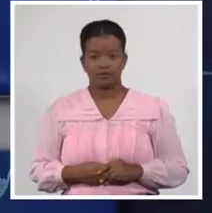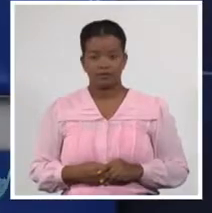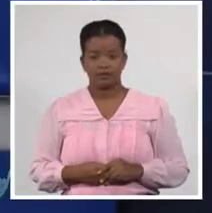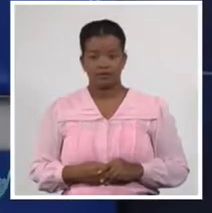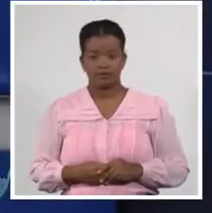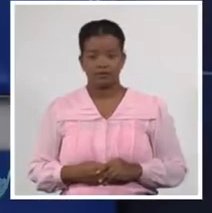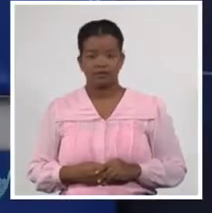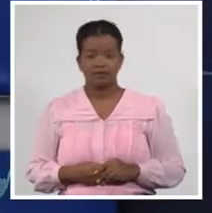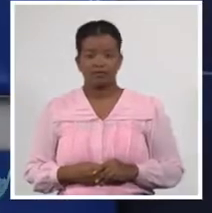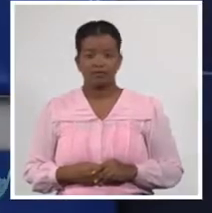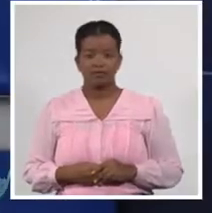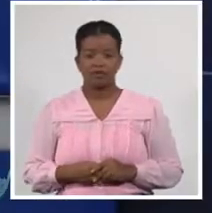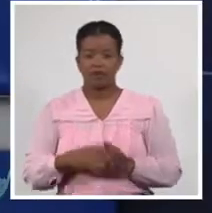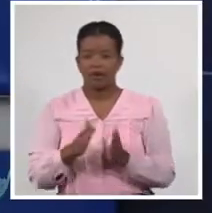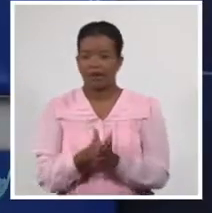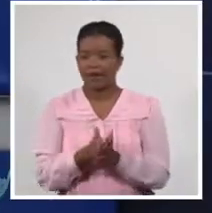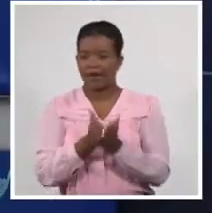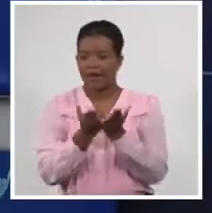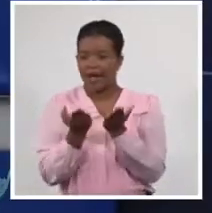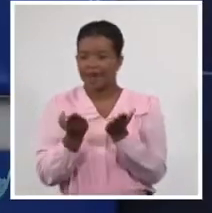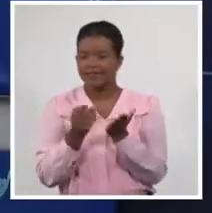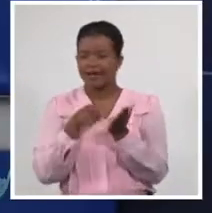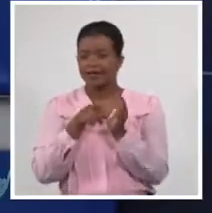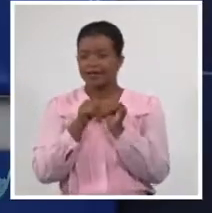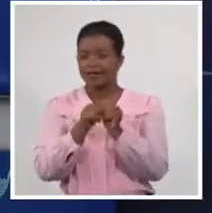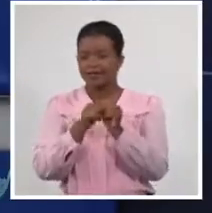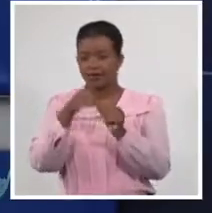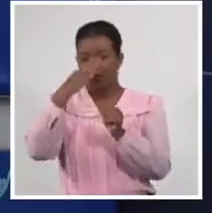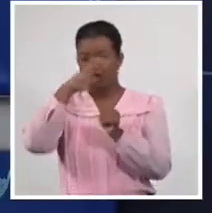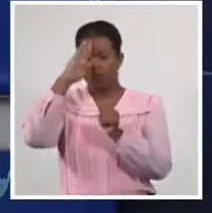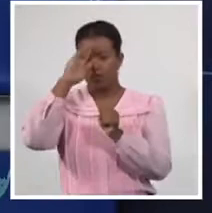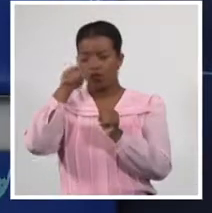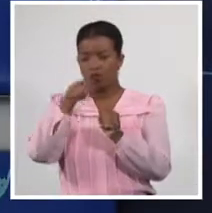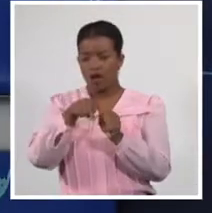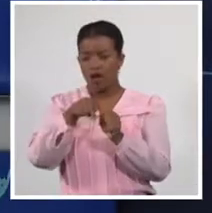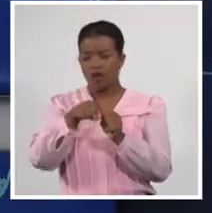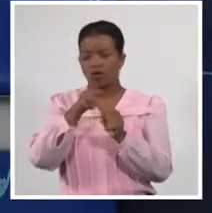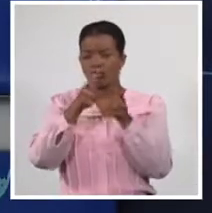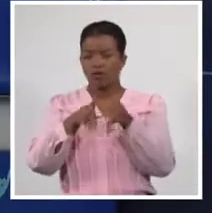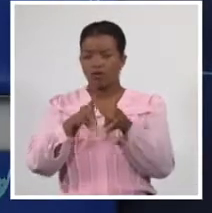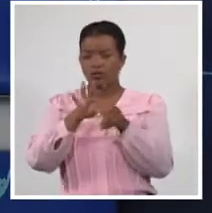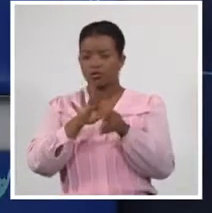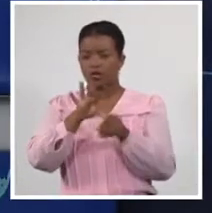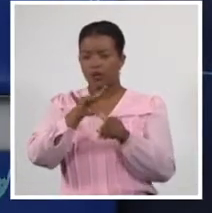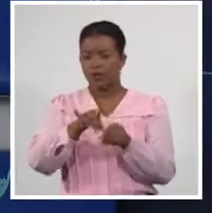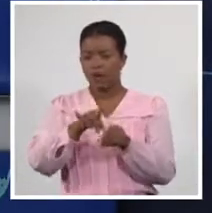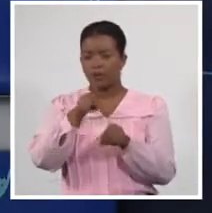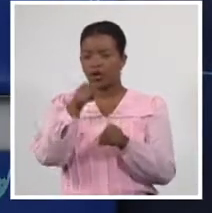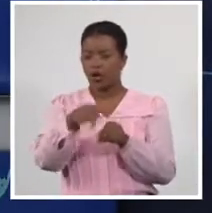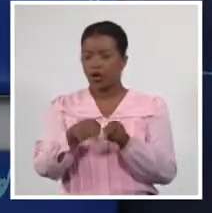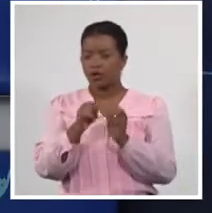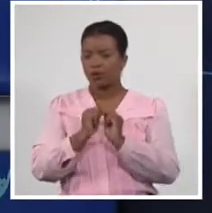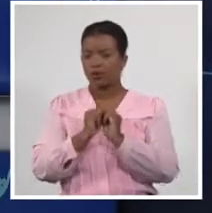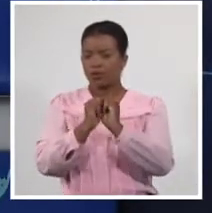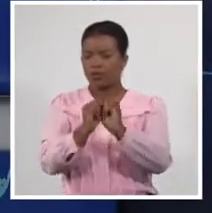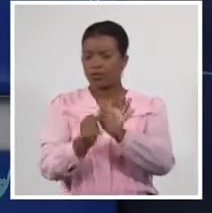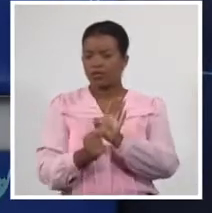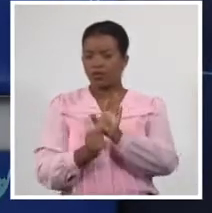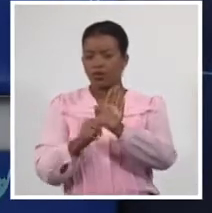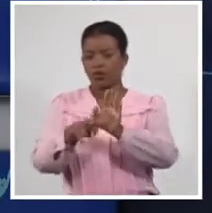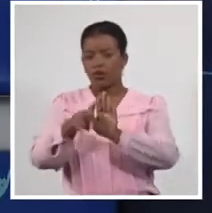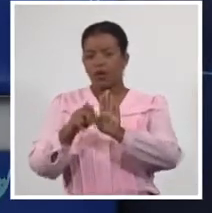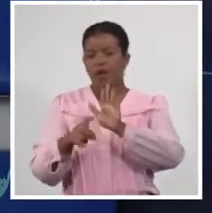la gaceta oficial de la república de cuba en su edición ordinaria número 89 publicó una actualización del decreto